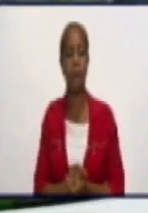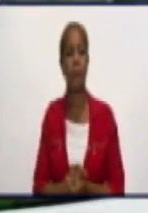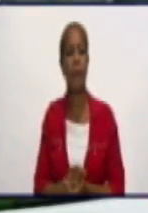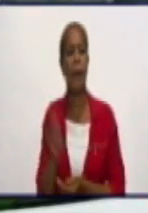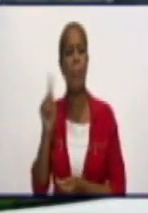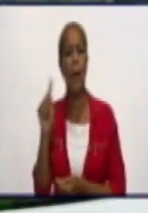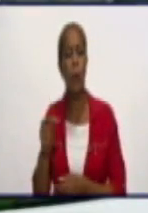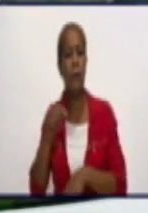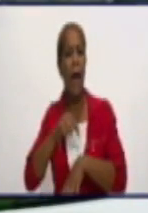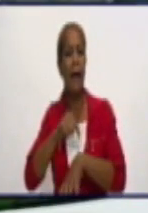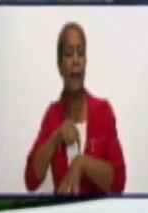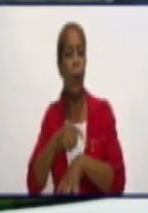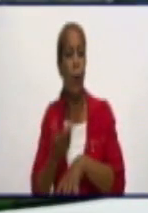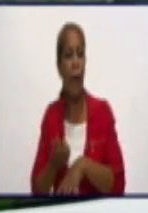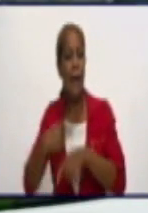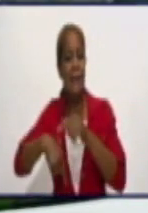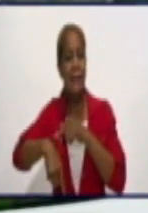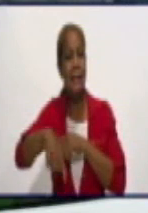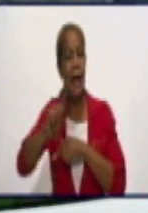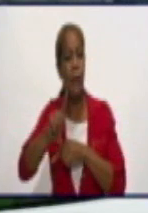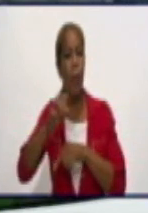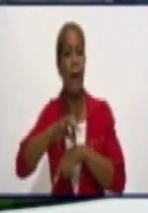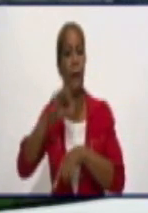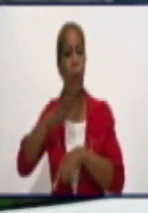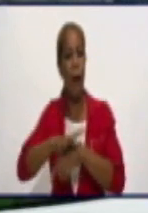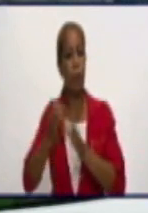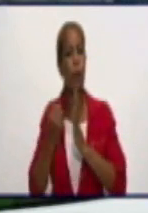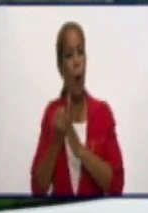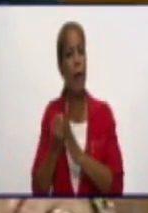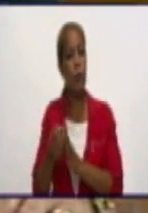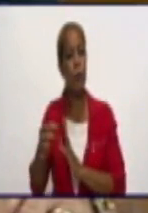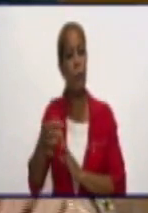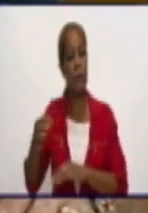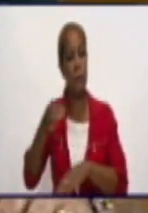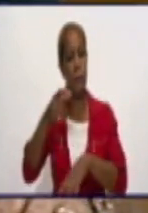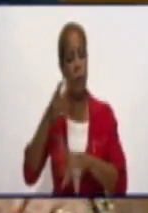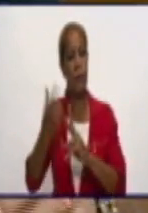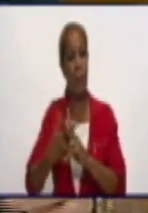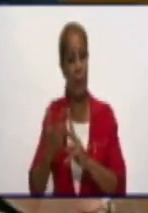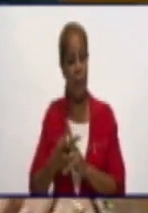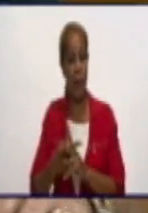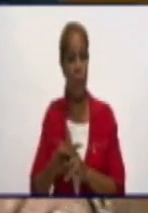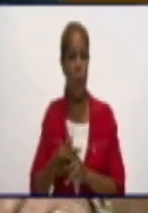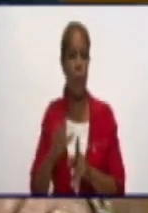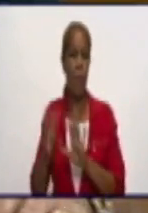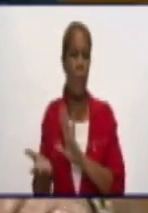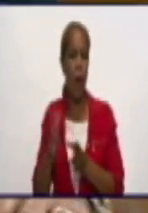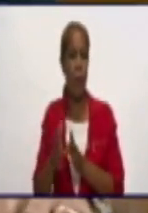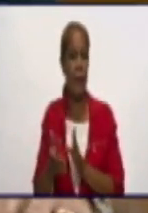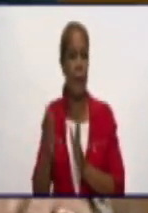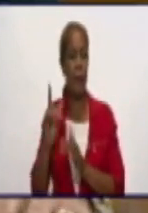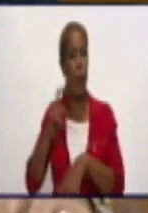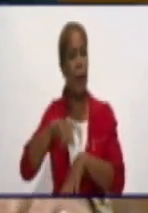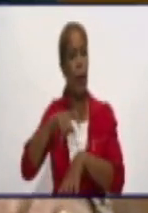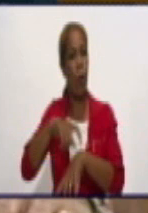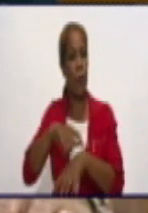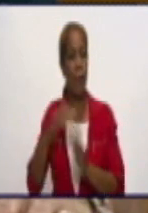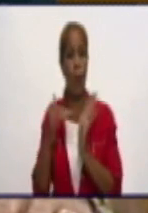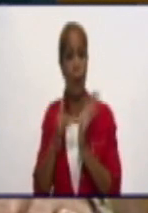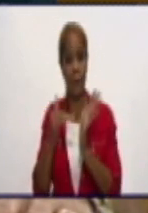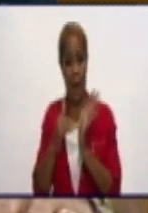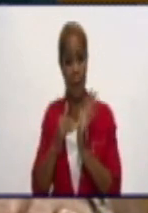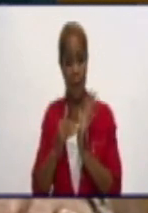Cauto esta ayuda al territorio? Bueno, desde horas de la tarde que se provocó la tormenta salieron los grupos de trabajo de Bayamo para